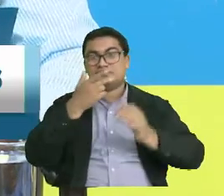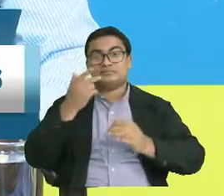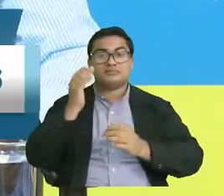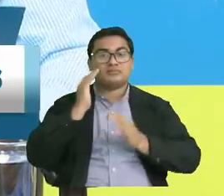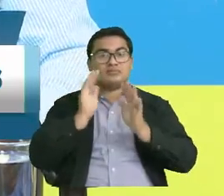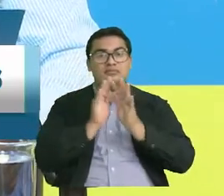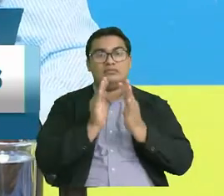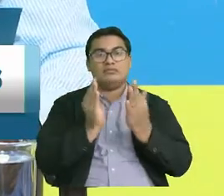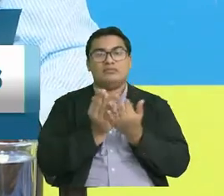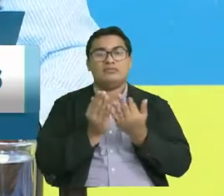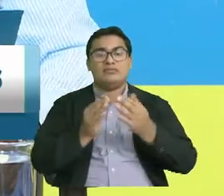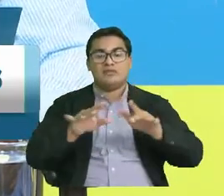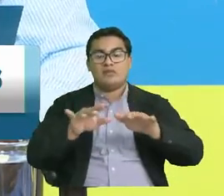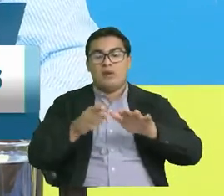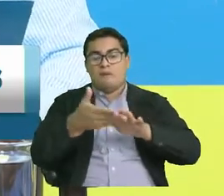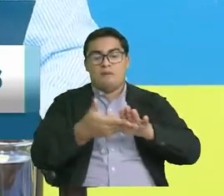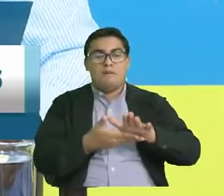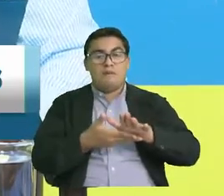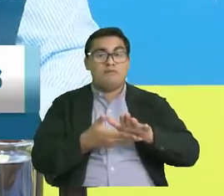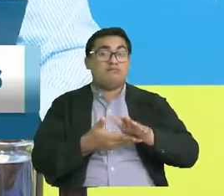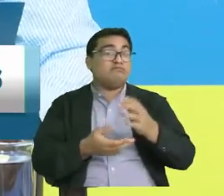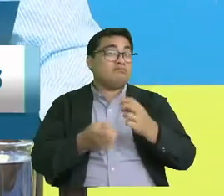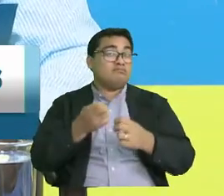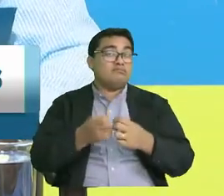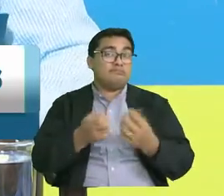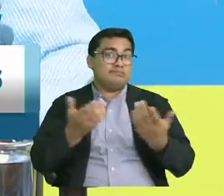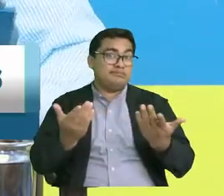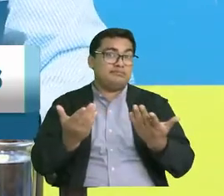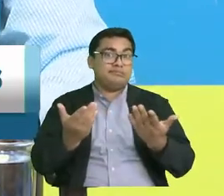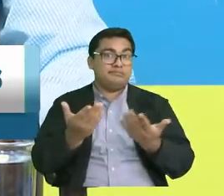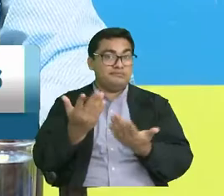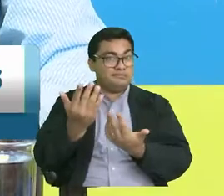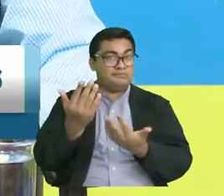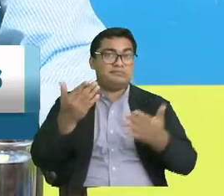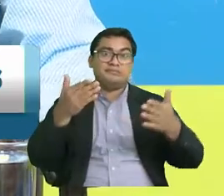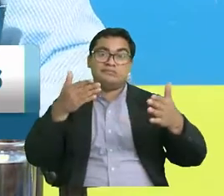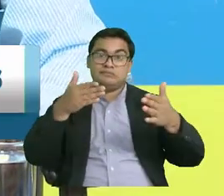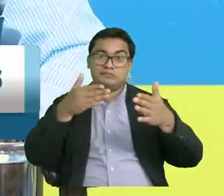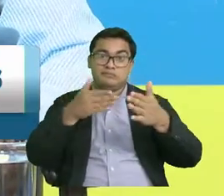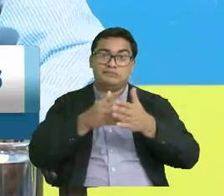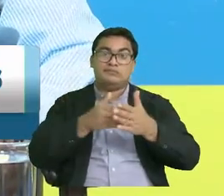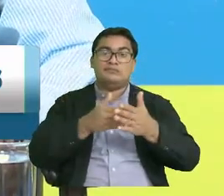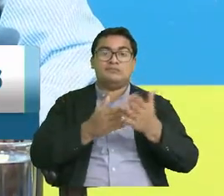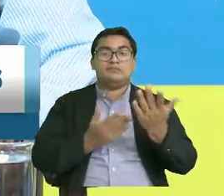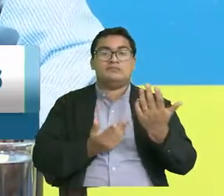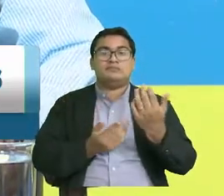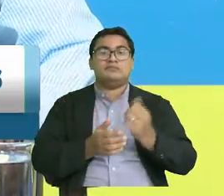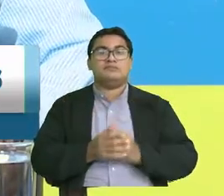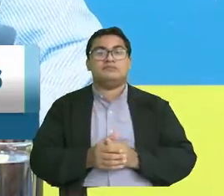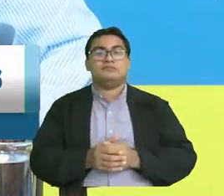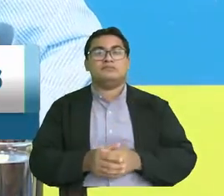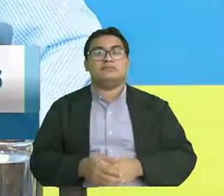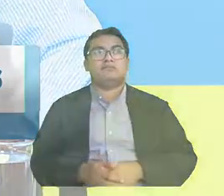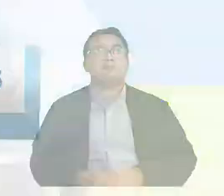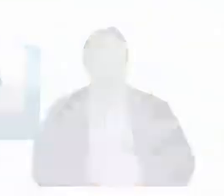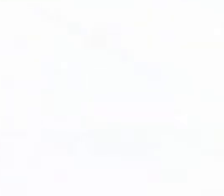familia, pie plano y sus afectaciones. Usted no le cambie de canal que ya regresamos.